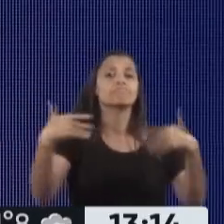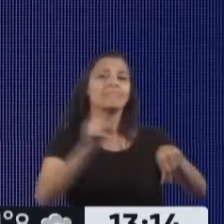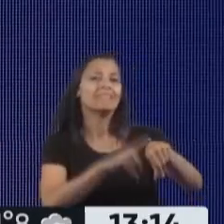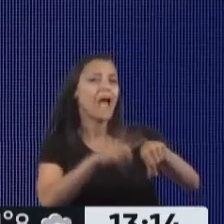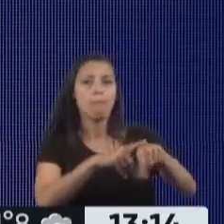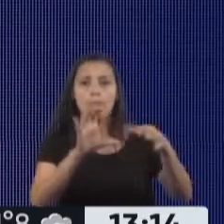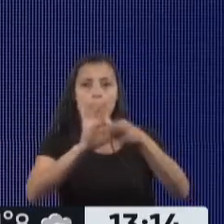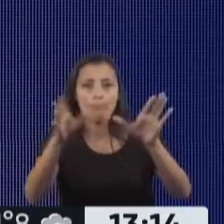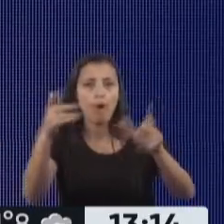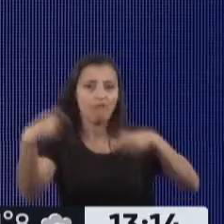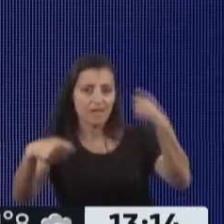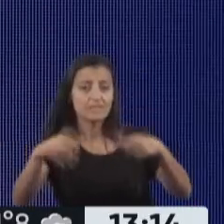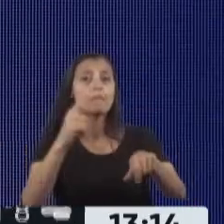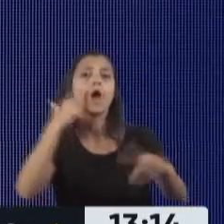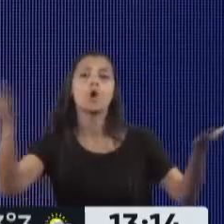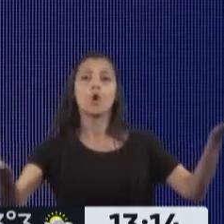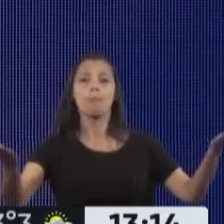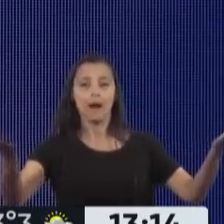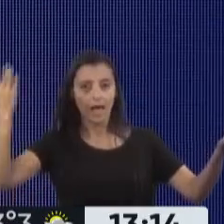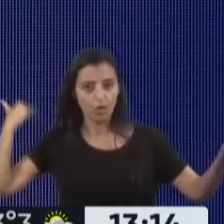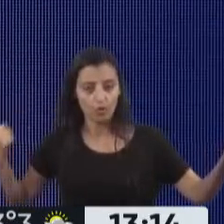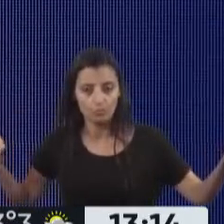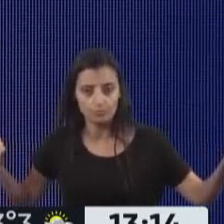desestacionalizado, y lo comparamos con